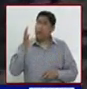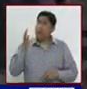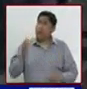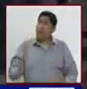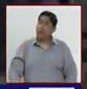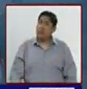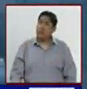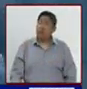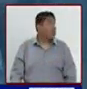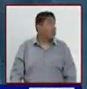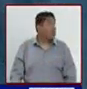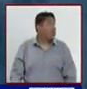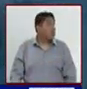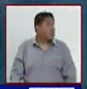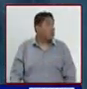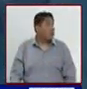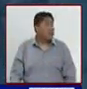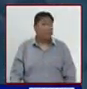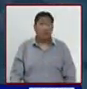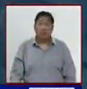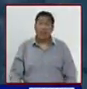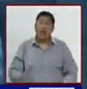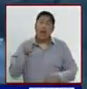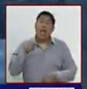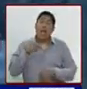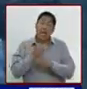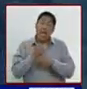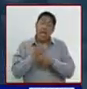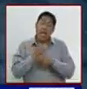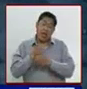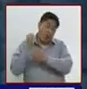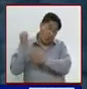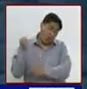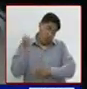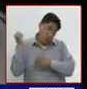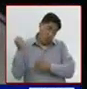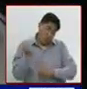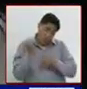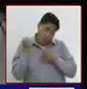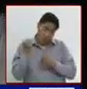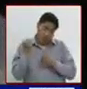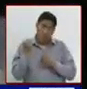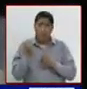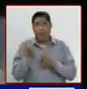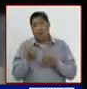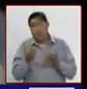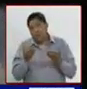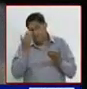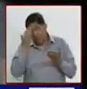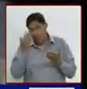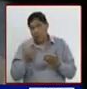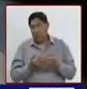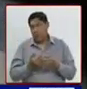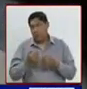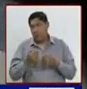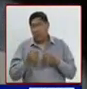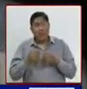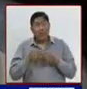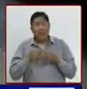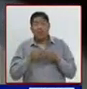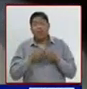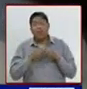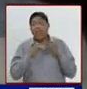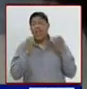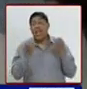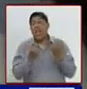En un ambiente donde se fabricaban escobas, para lo cual se ha necesitado el apoyo tanto de la zona sur como de la zona central.